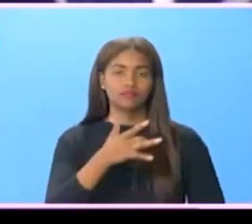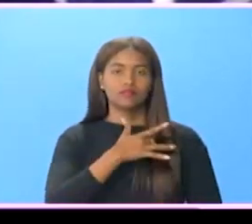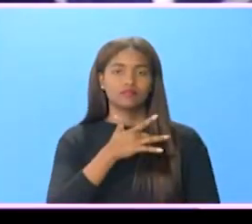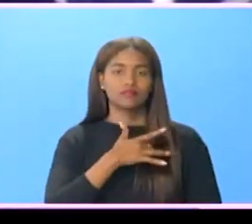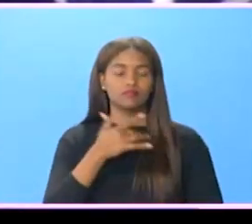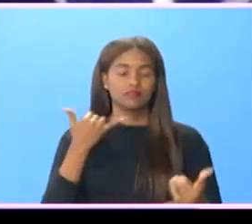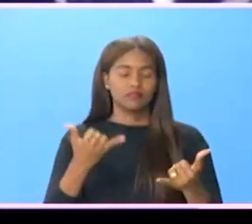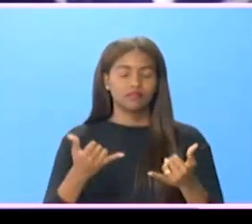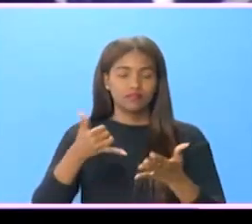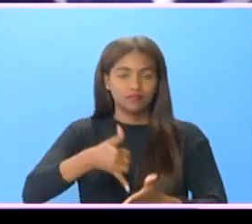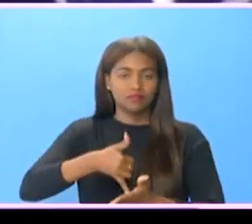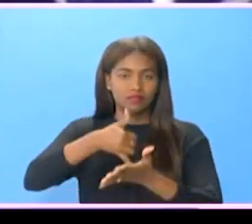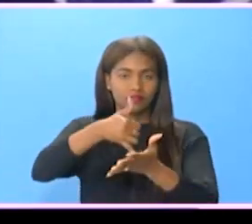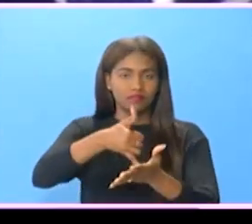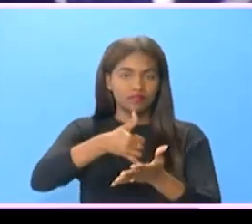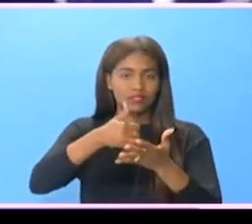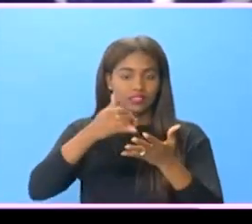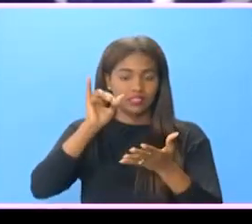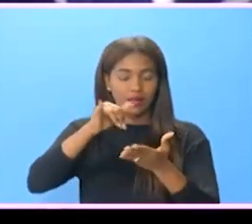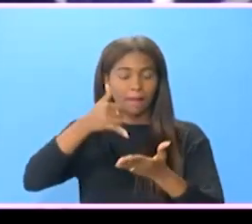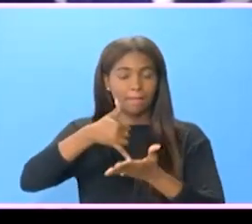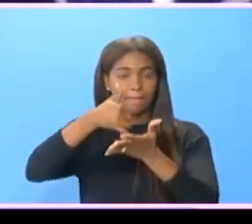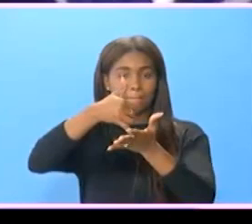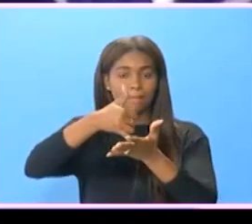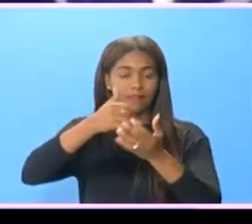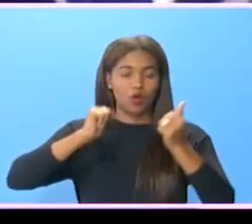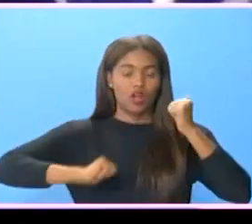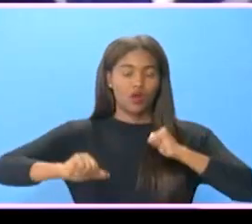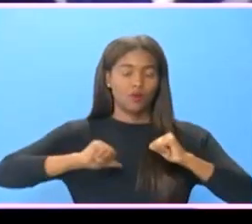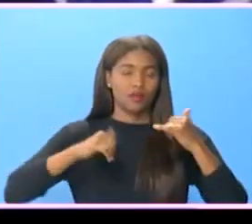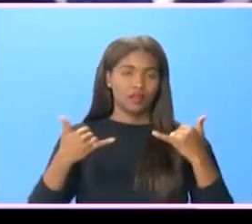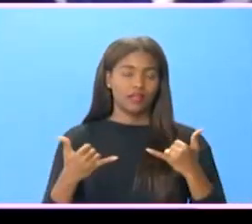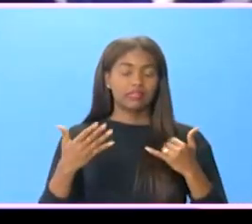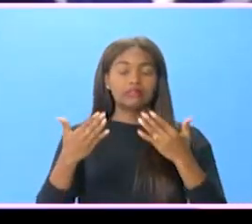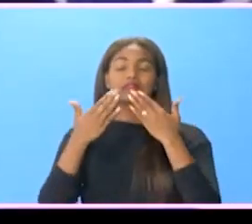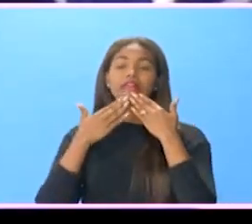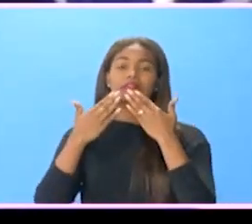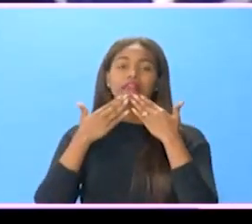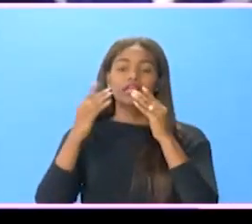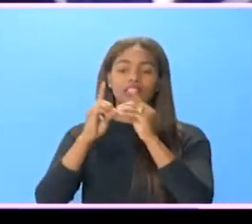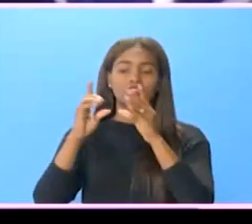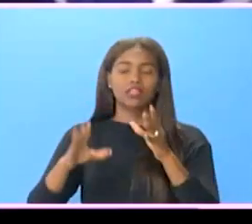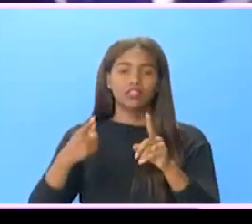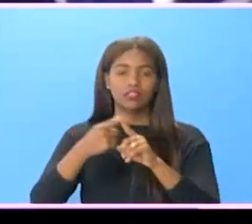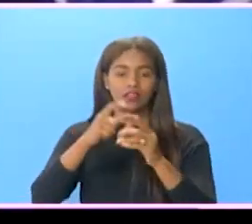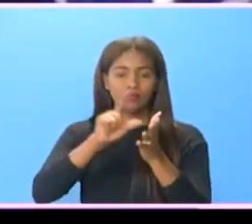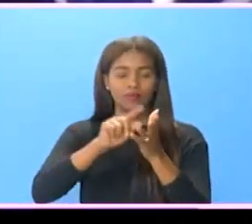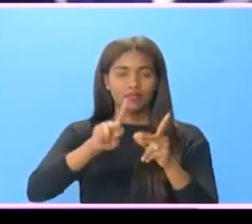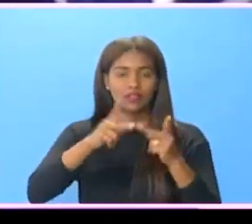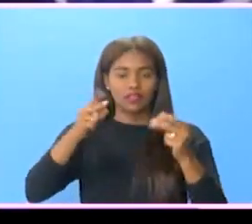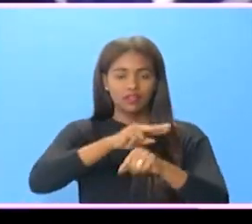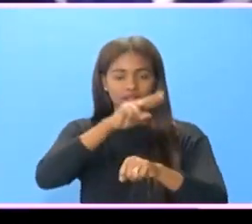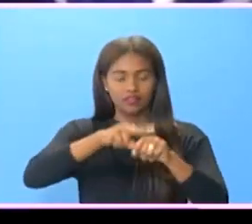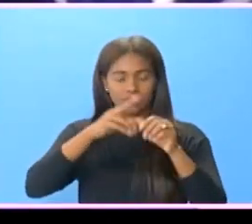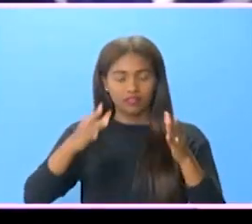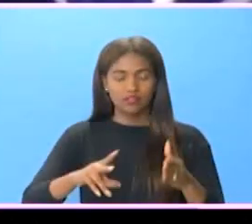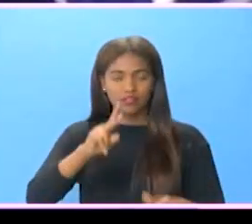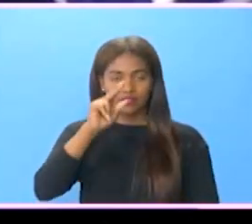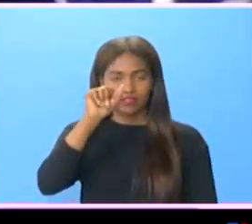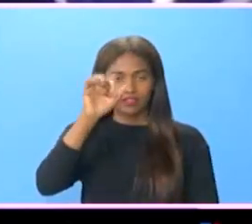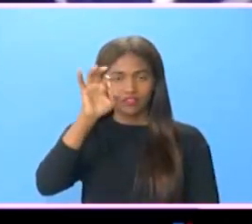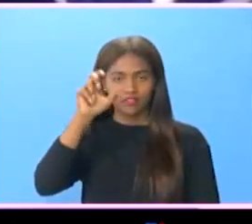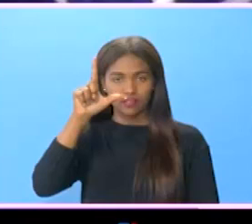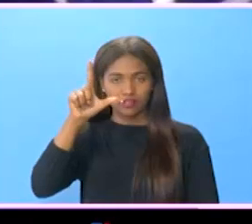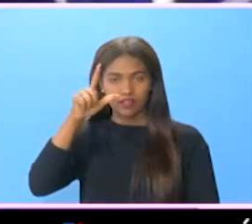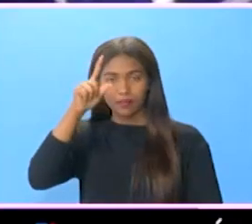recibir este galardón que premia una obra de vida. Doy gracias al director de la Biblioteca Nacional, Rafael Peralta Romero,